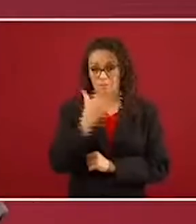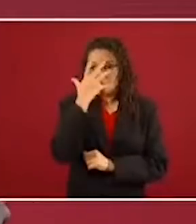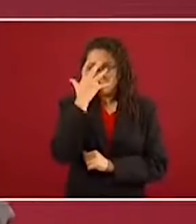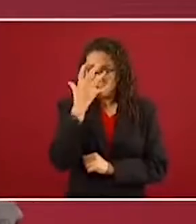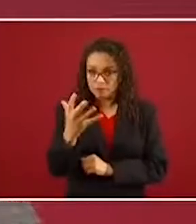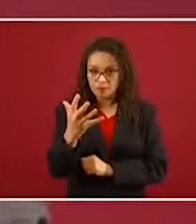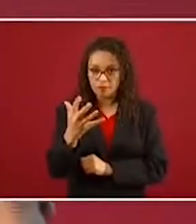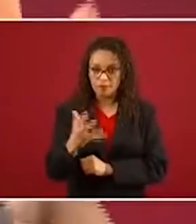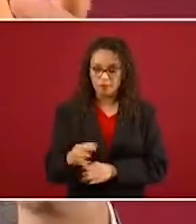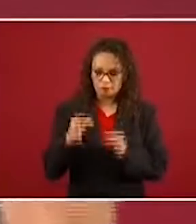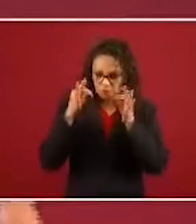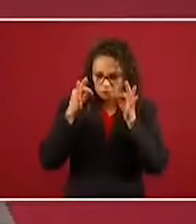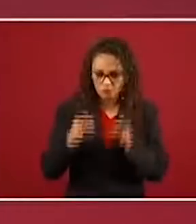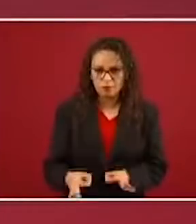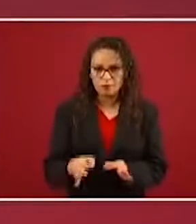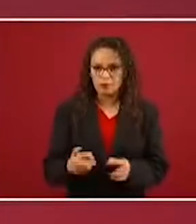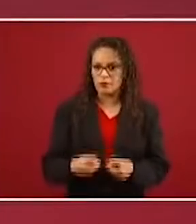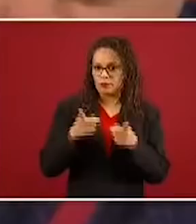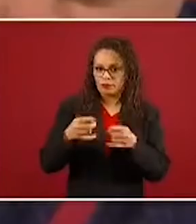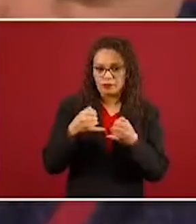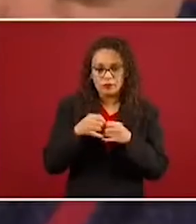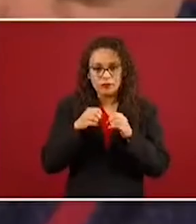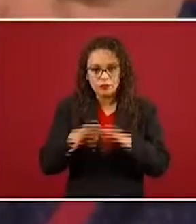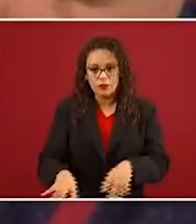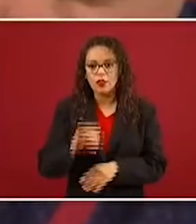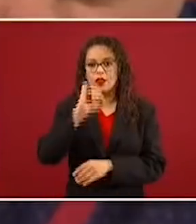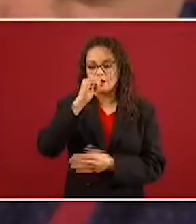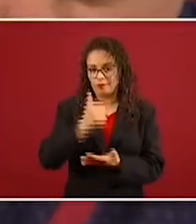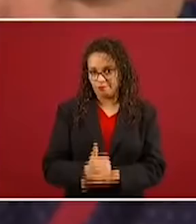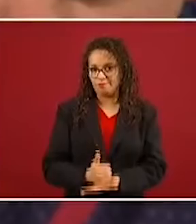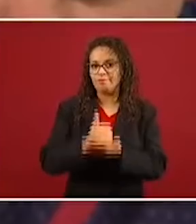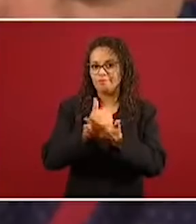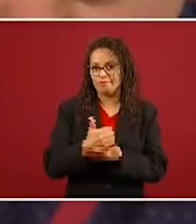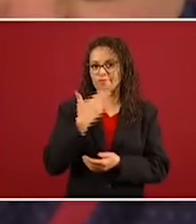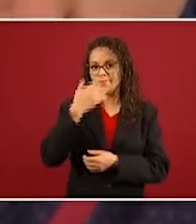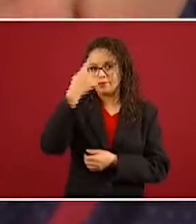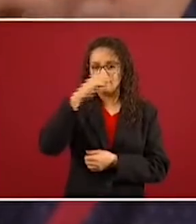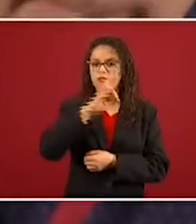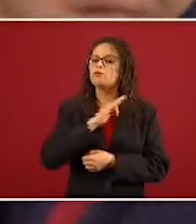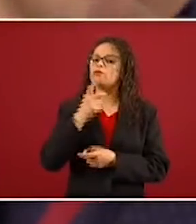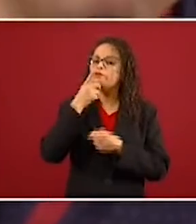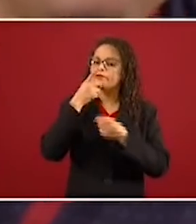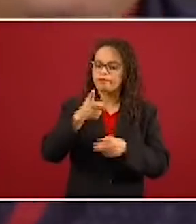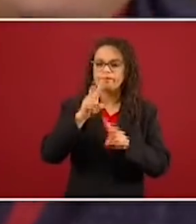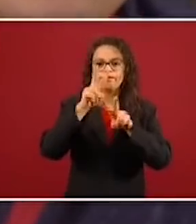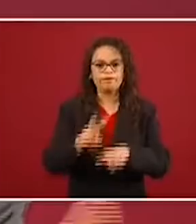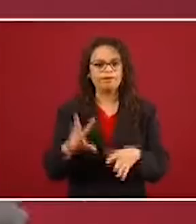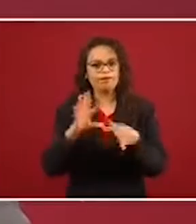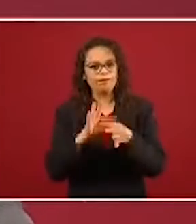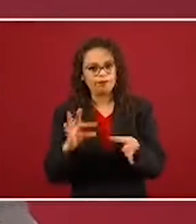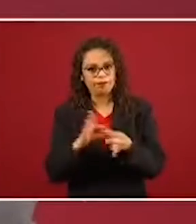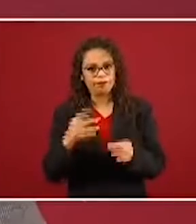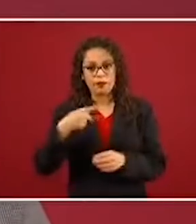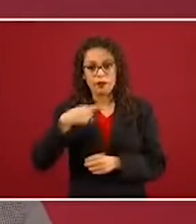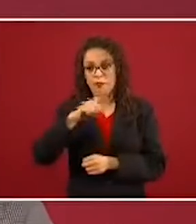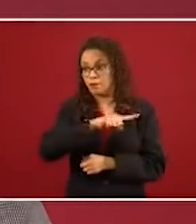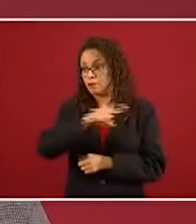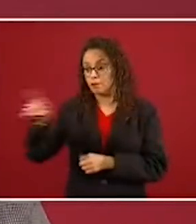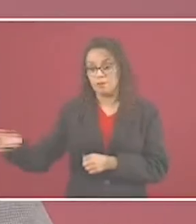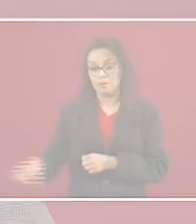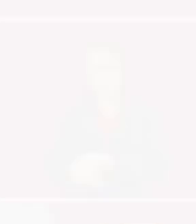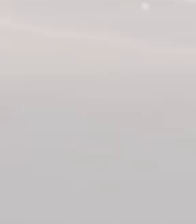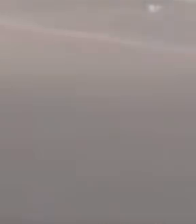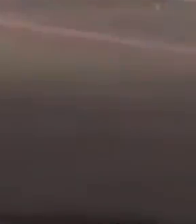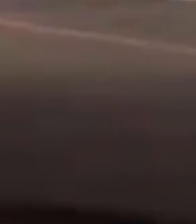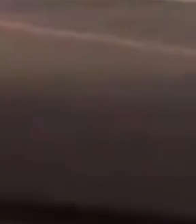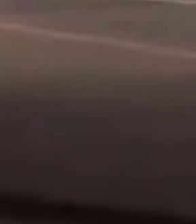ayuda mucho para revelar verdades, pero cuando es malintencionado, irresponsable y superficial, pues obliga a